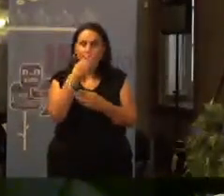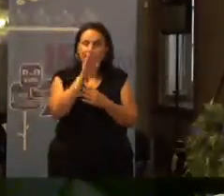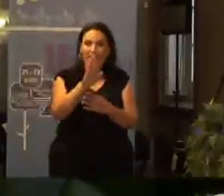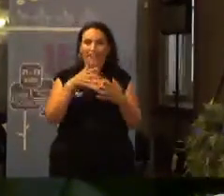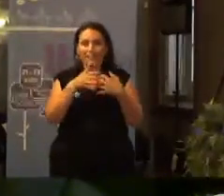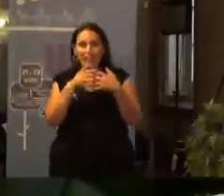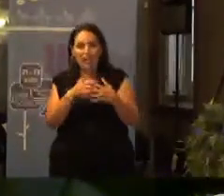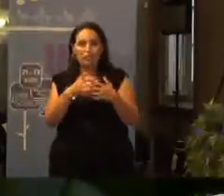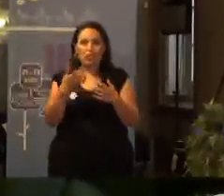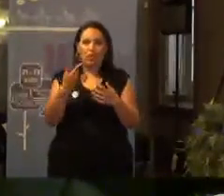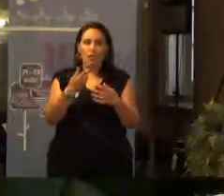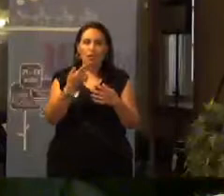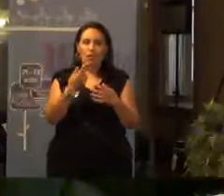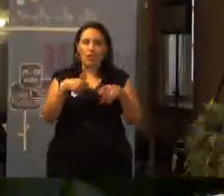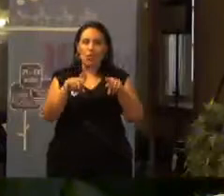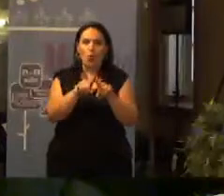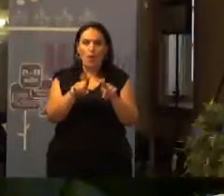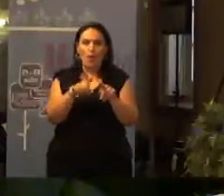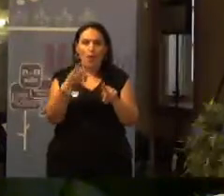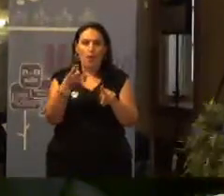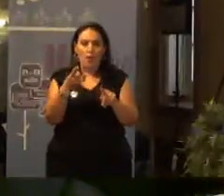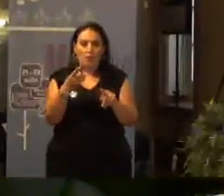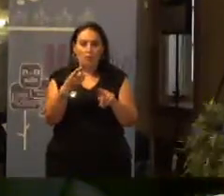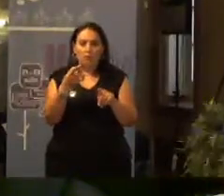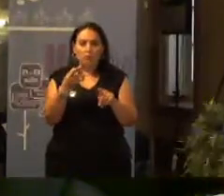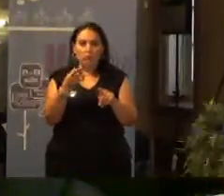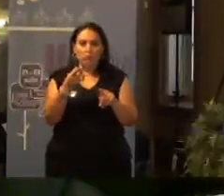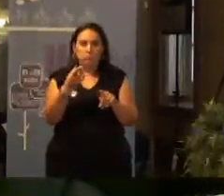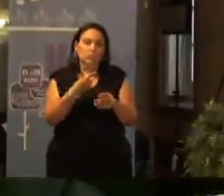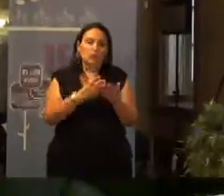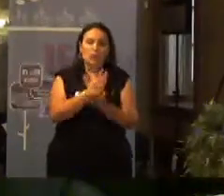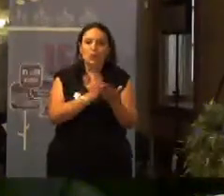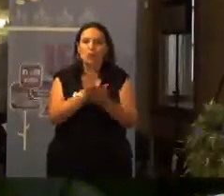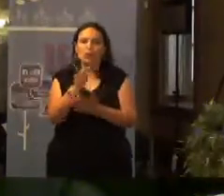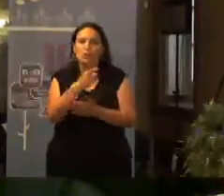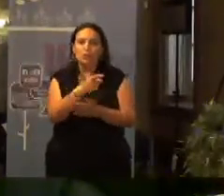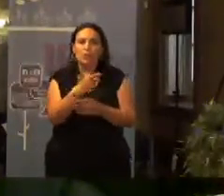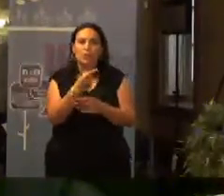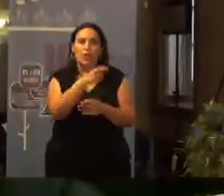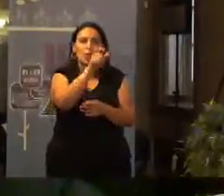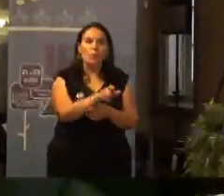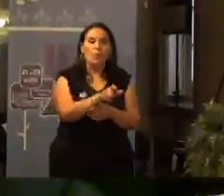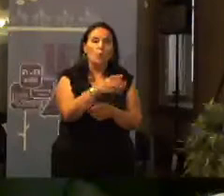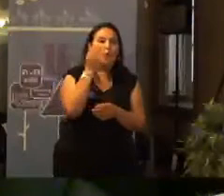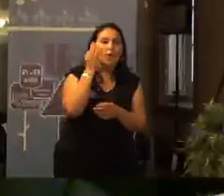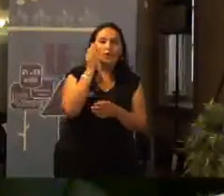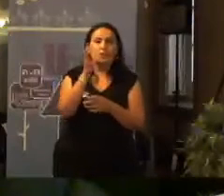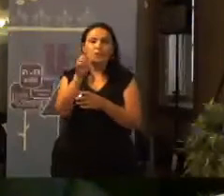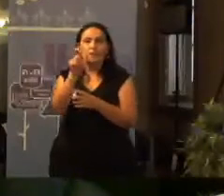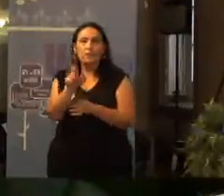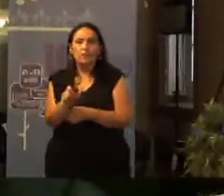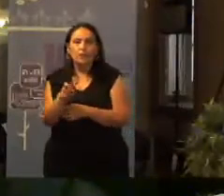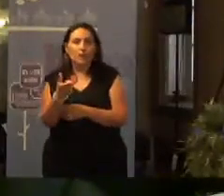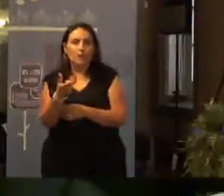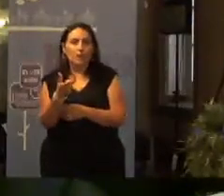e botando torpedos á liña de flotación do réxime sexan os dous segmentos máis vulnerables da sociedade, que son as mulleres e os vellos. Bueno, pois